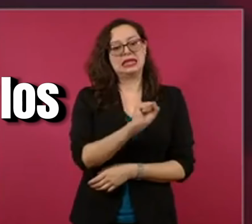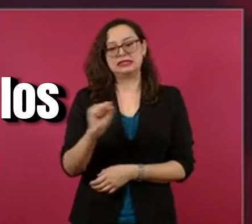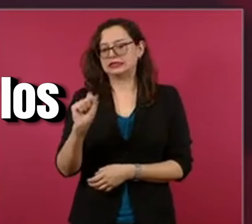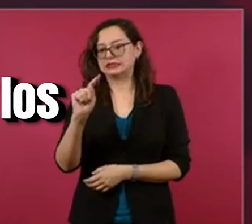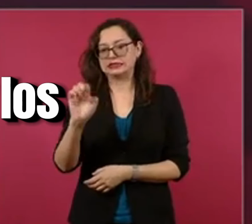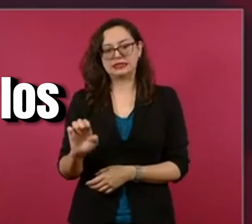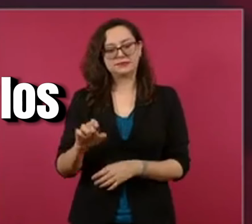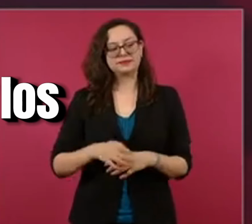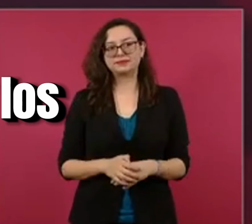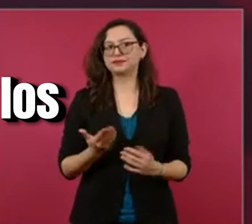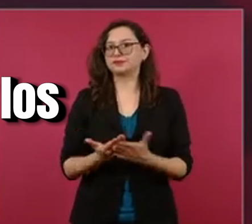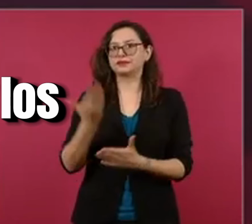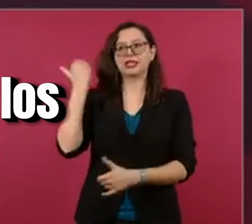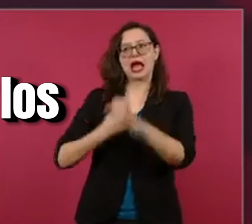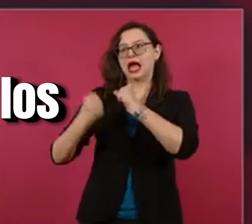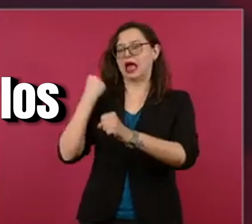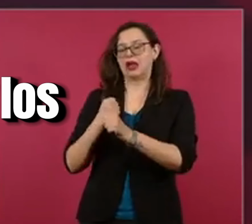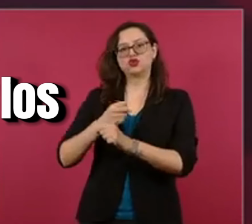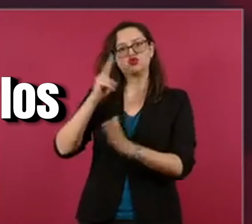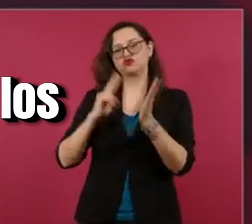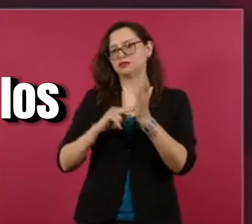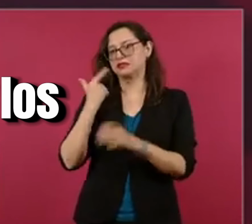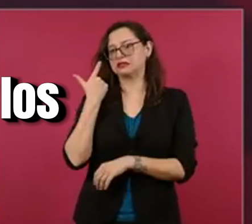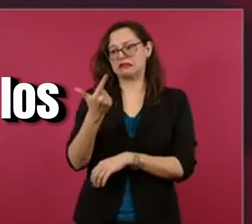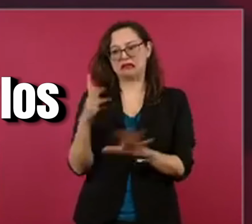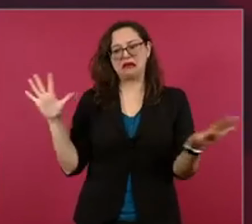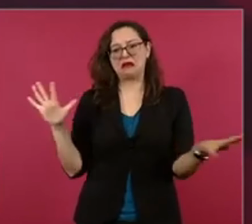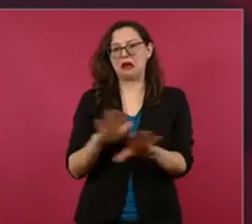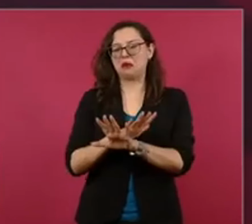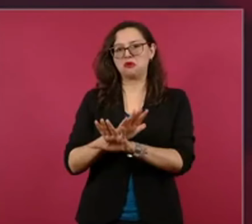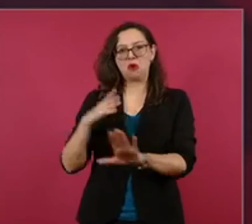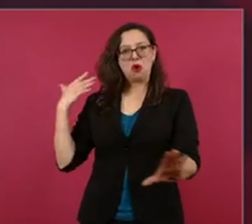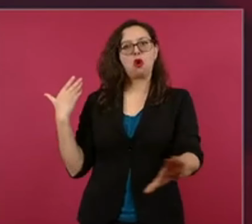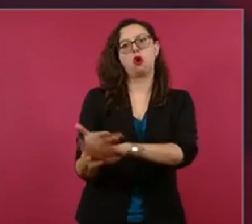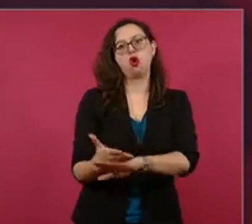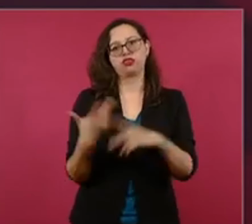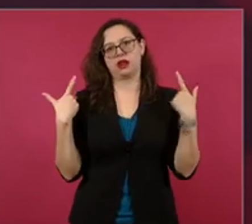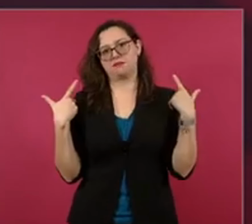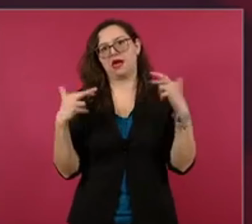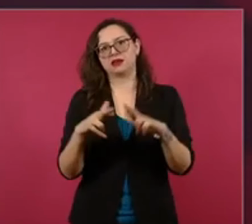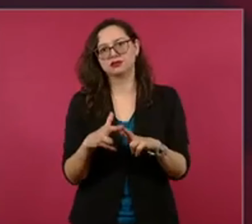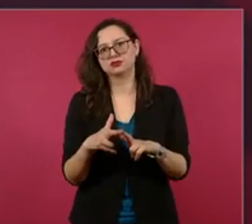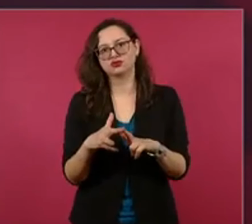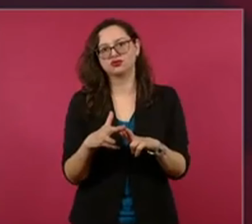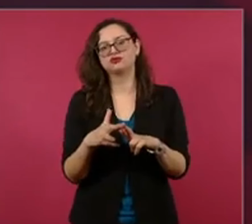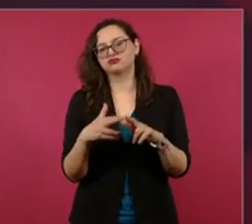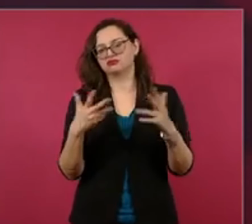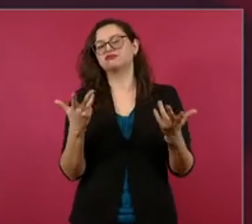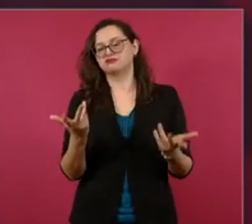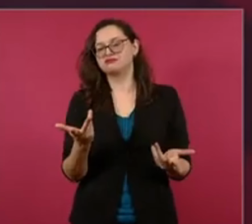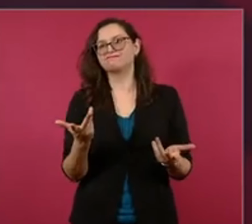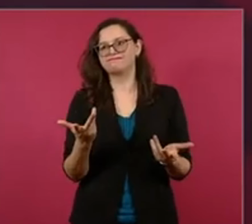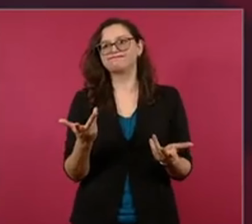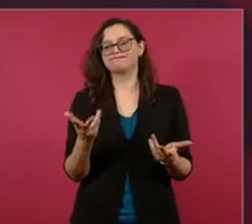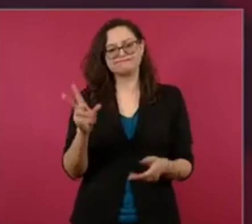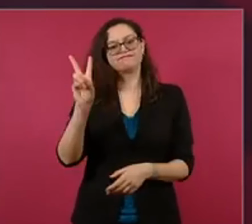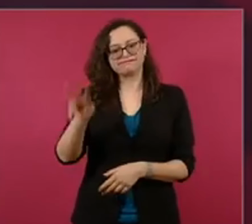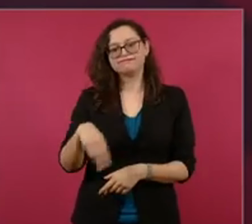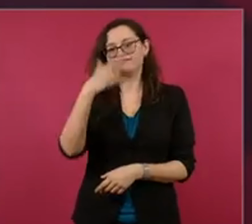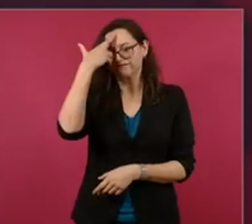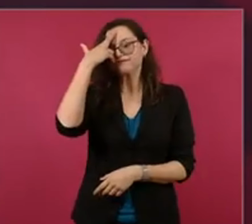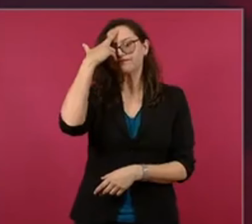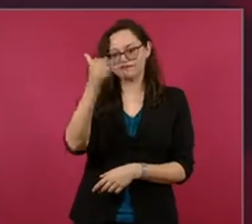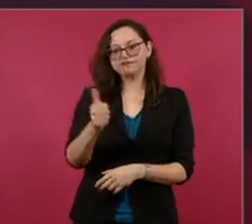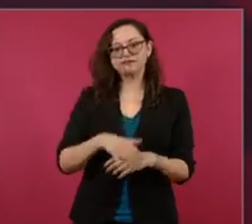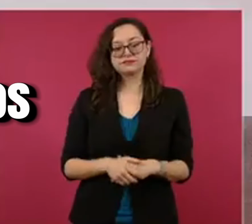una demanda que han hecho las y los maestros de educación básica pública y